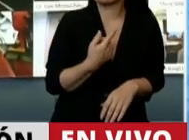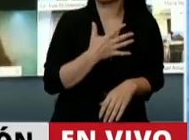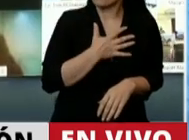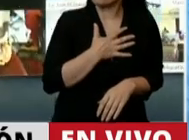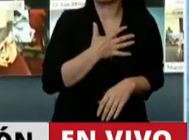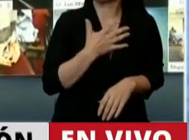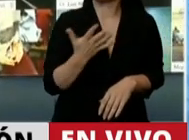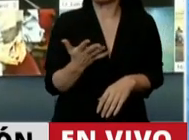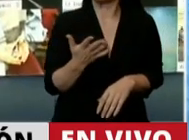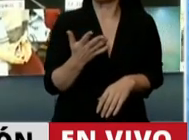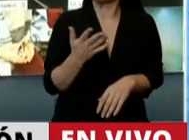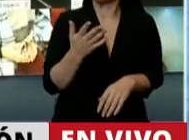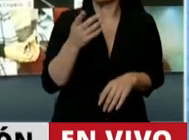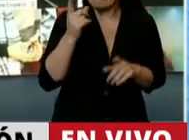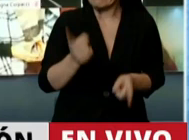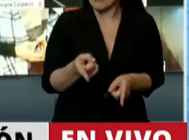también tenemos